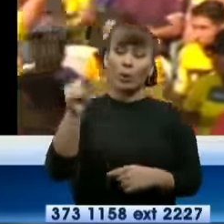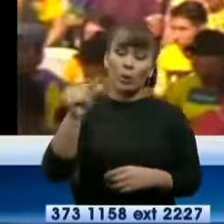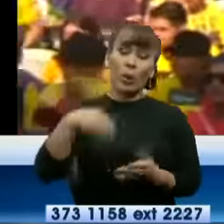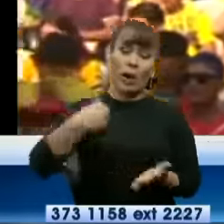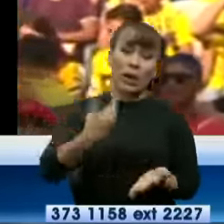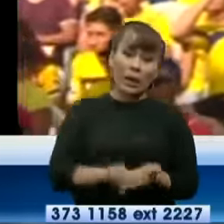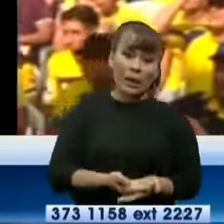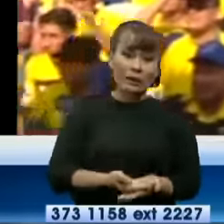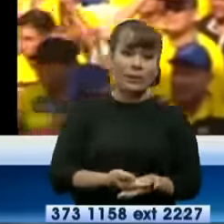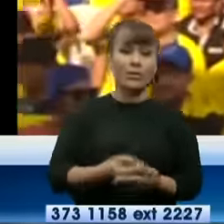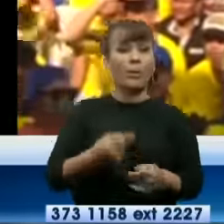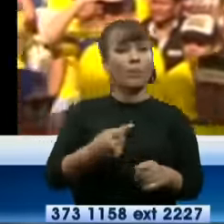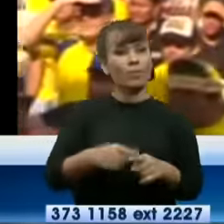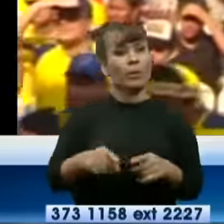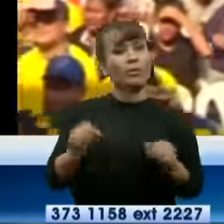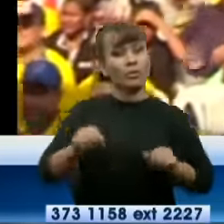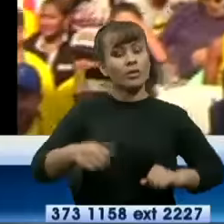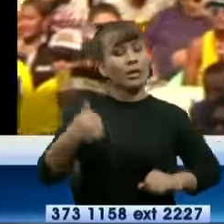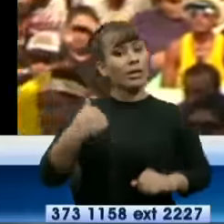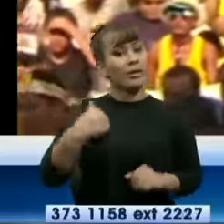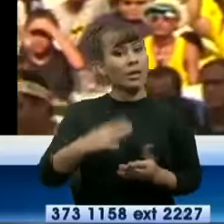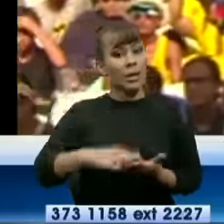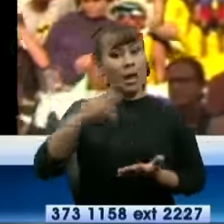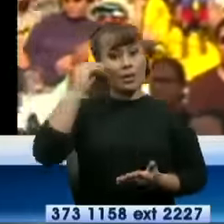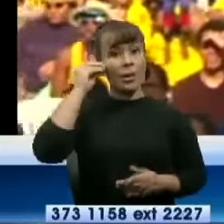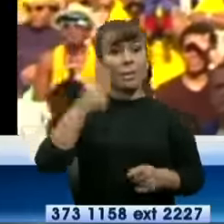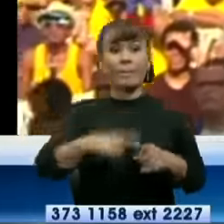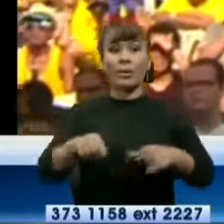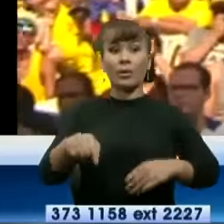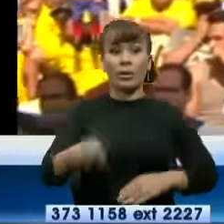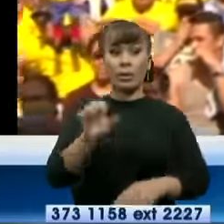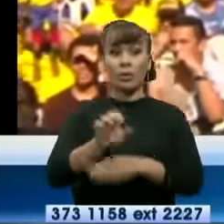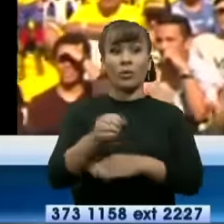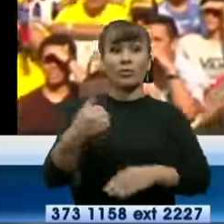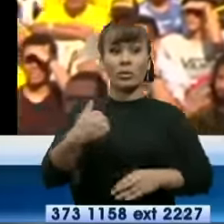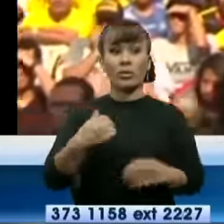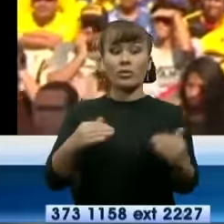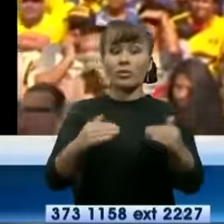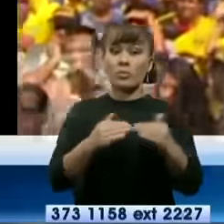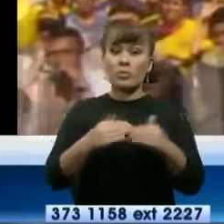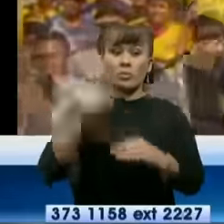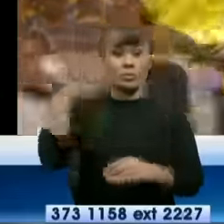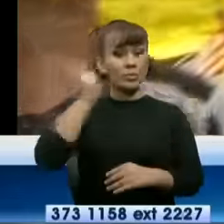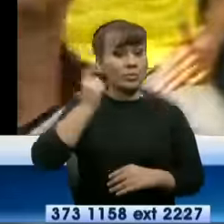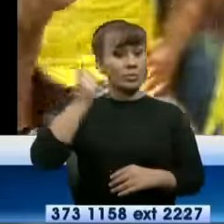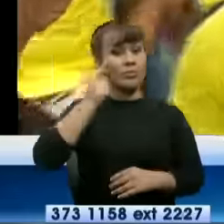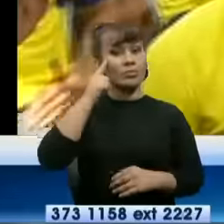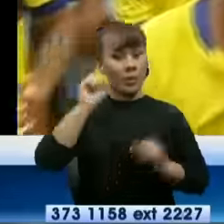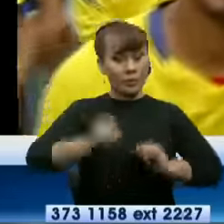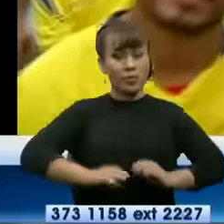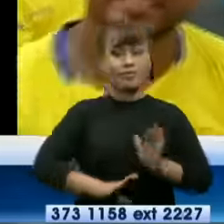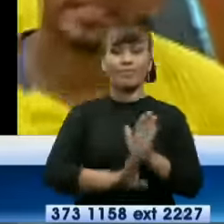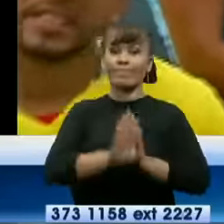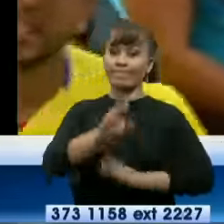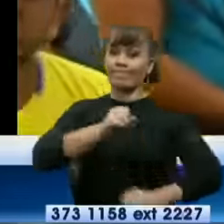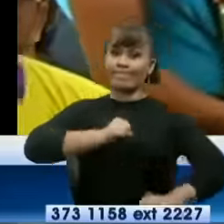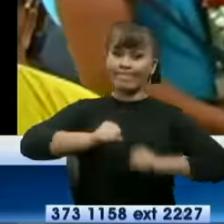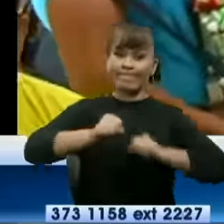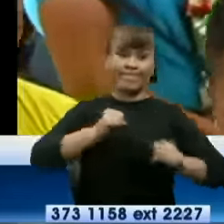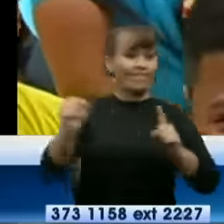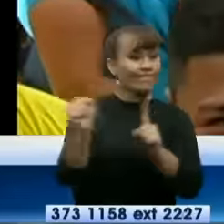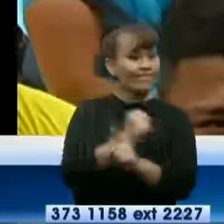camino a Rusia se podía dar, pero que la Tri tiene los elementos necesarios para levantarse y conquistar el